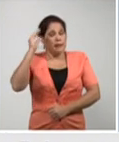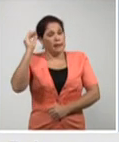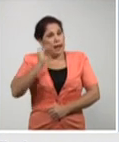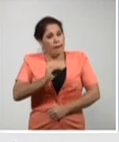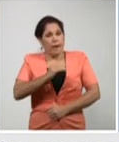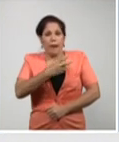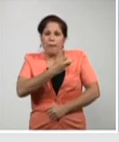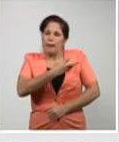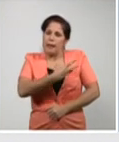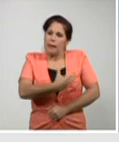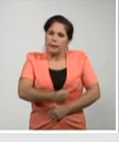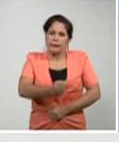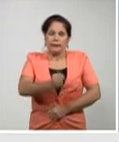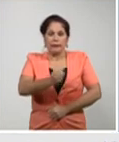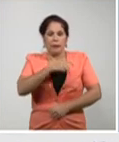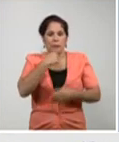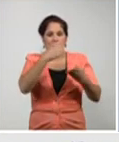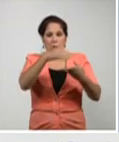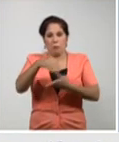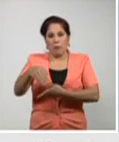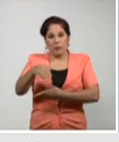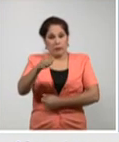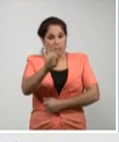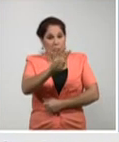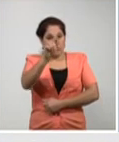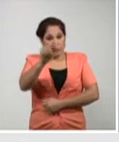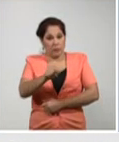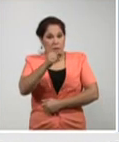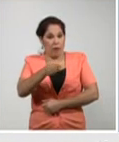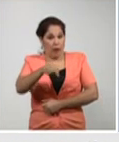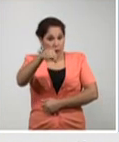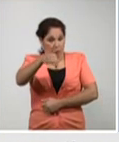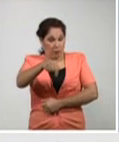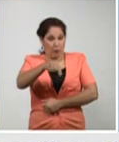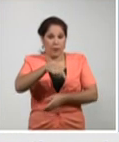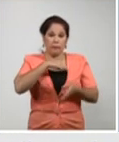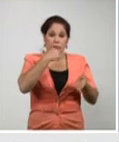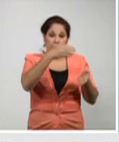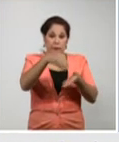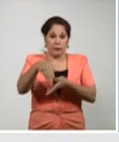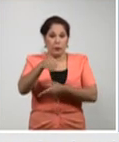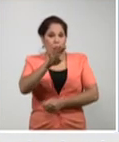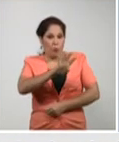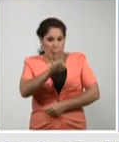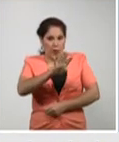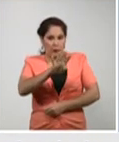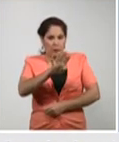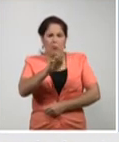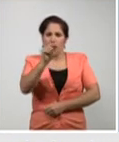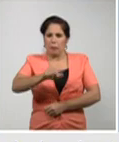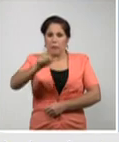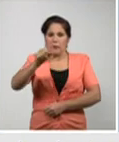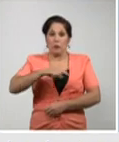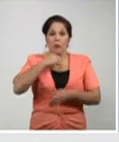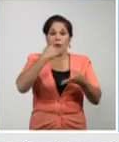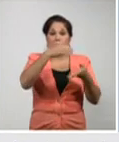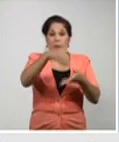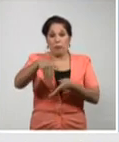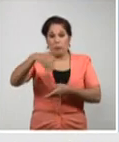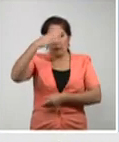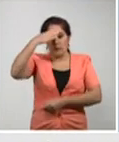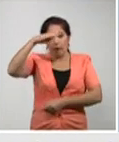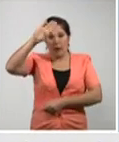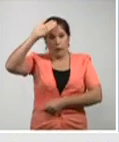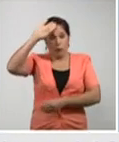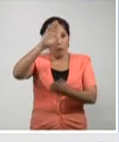condolencias al inicio, 4 fallecidos en el día de hoy. Con ello el número de fallecidos